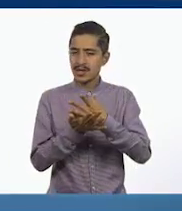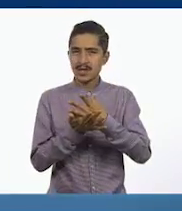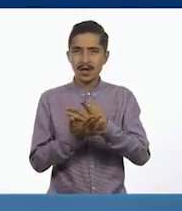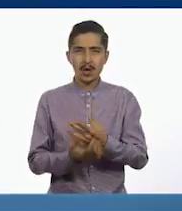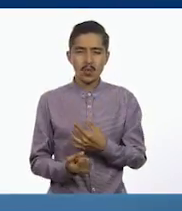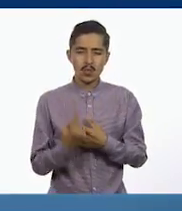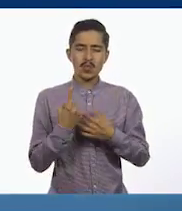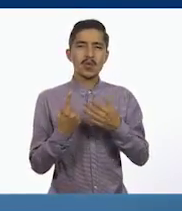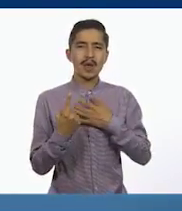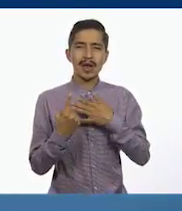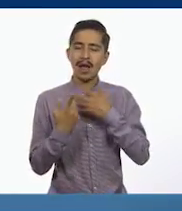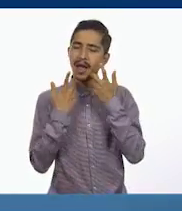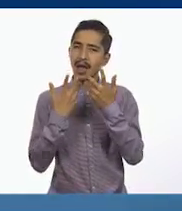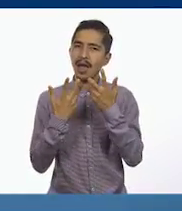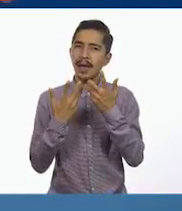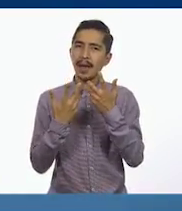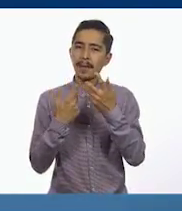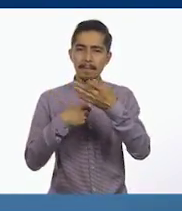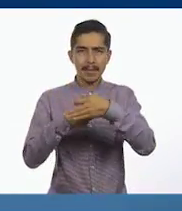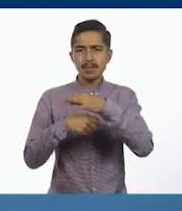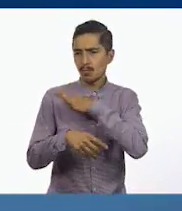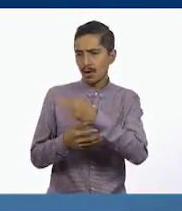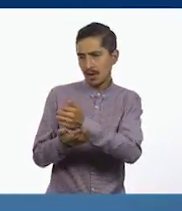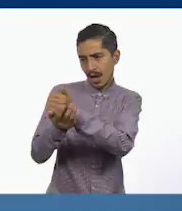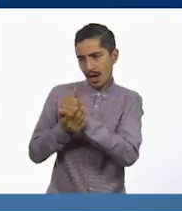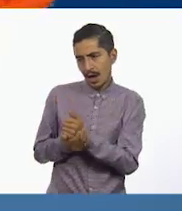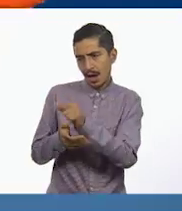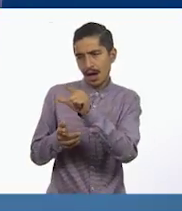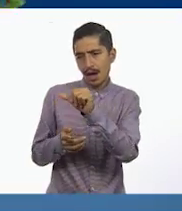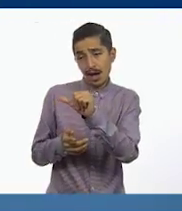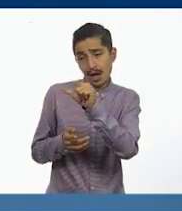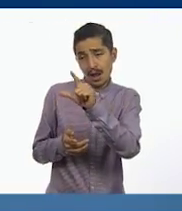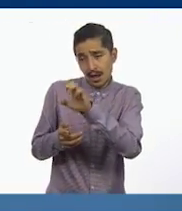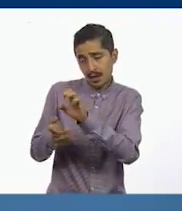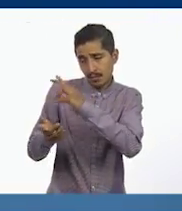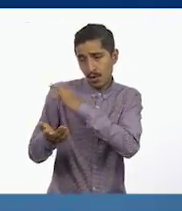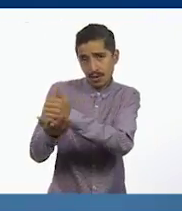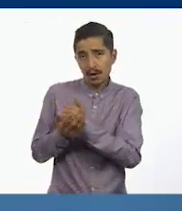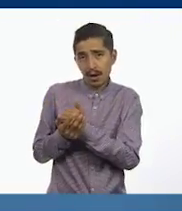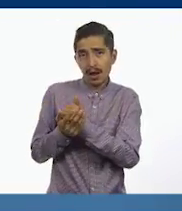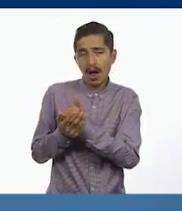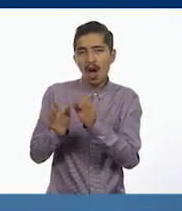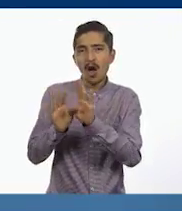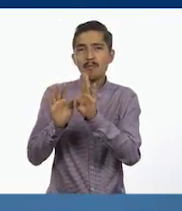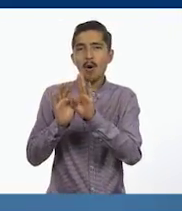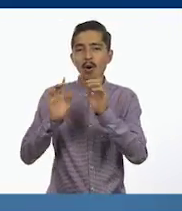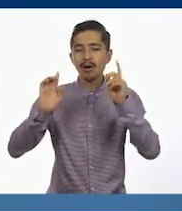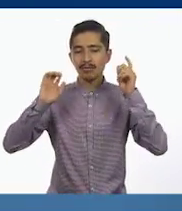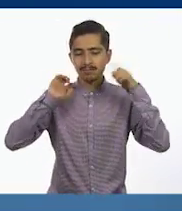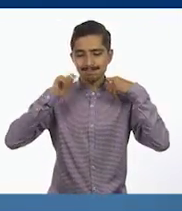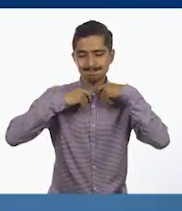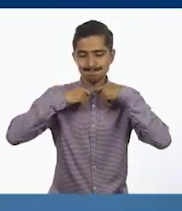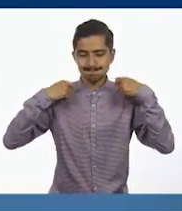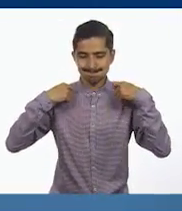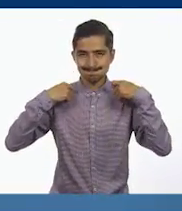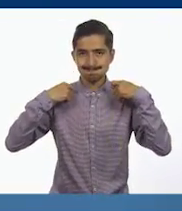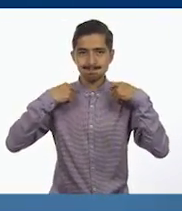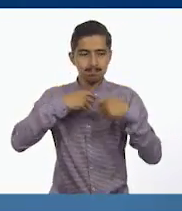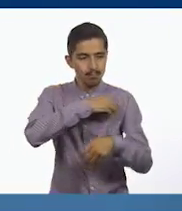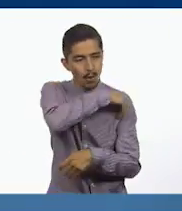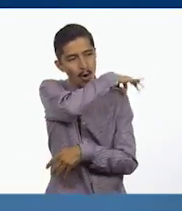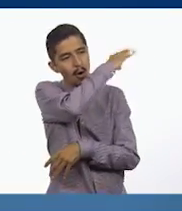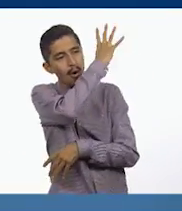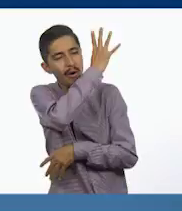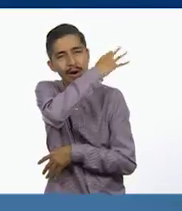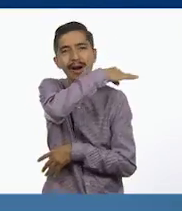Pero mientras, que me ayude Ale a ponerme una maravillosa capa. Porque a partir de hoy comenzaré a